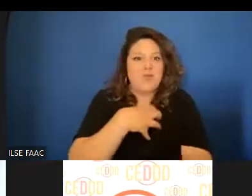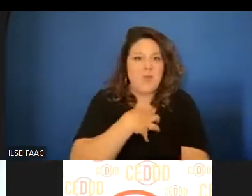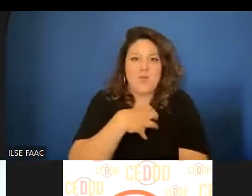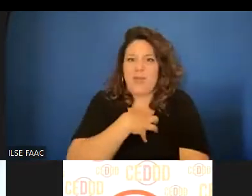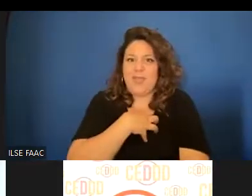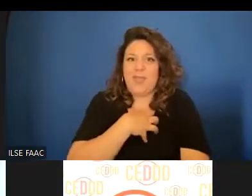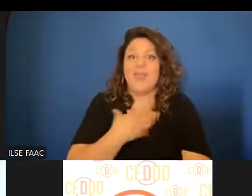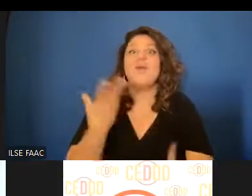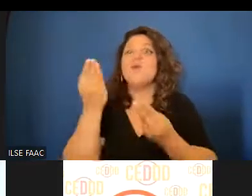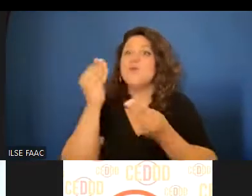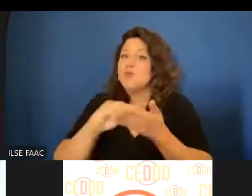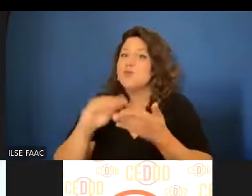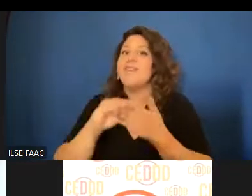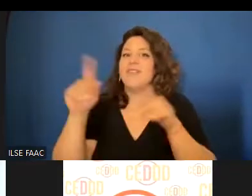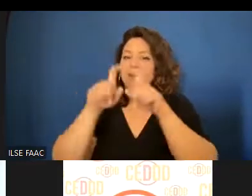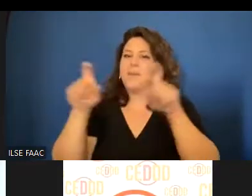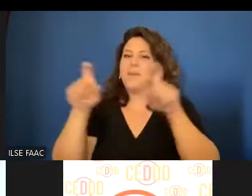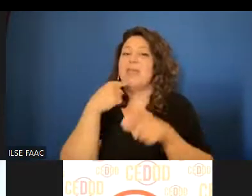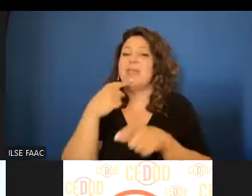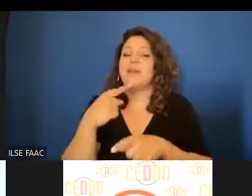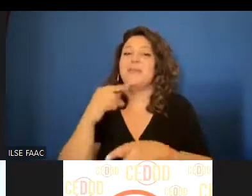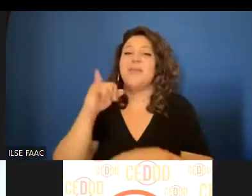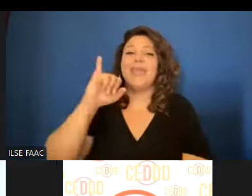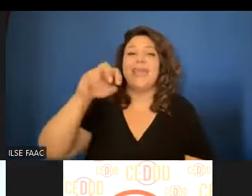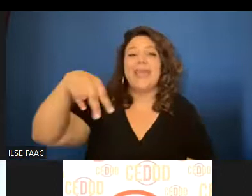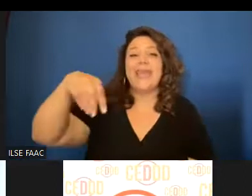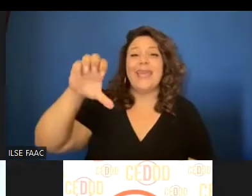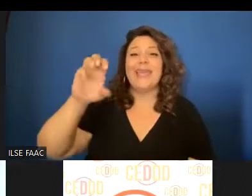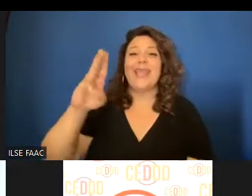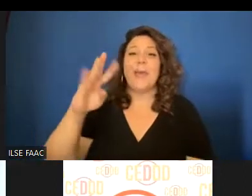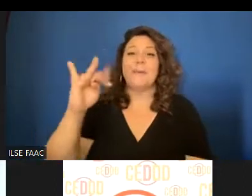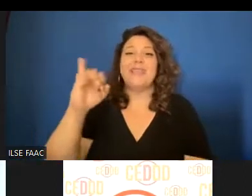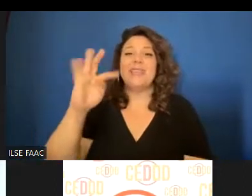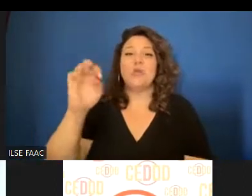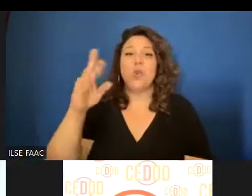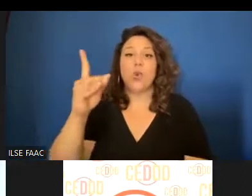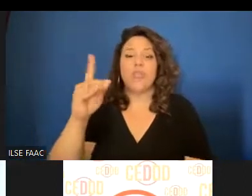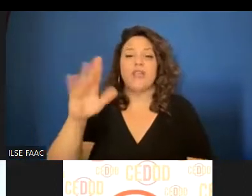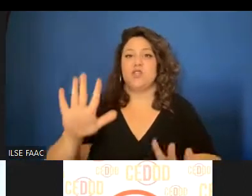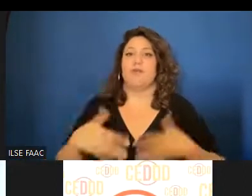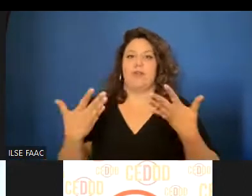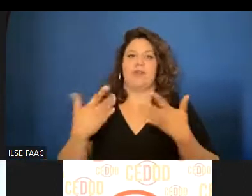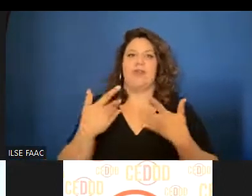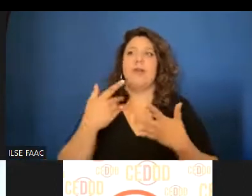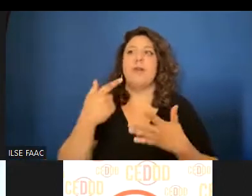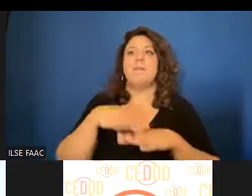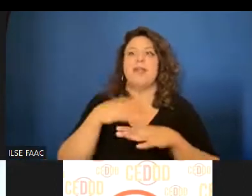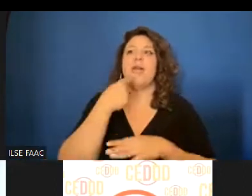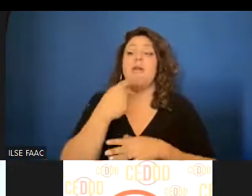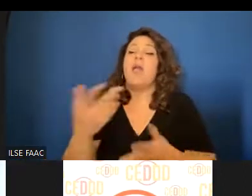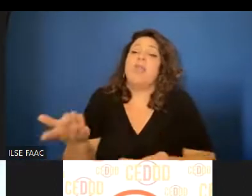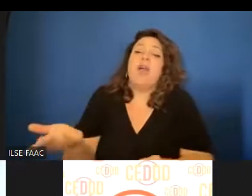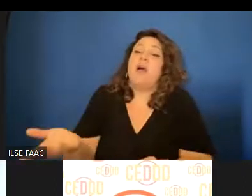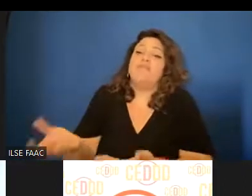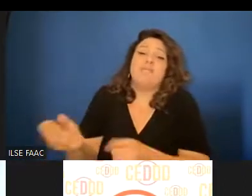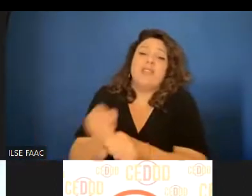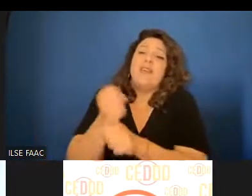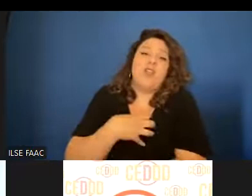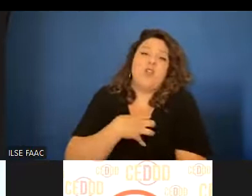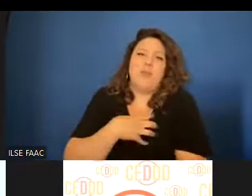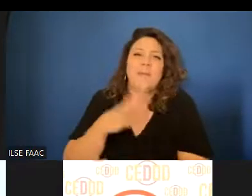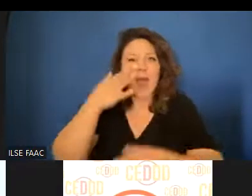¿vale? Esa es la discapacidad. La incapacidad te limita, ¿de acuerdo? O te imposibilita, y habrá que ver el grado en el que tenga